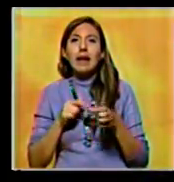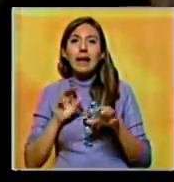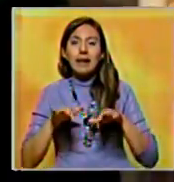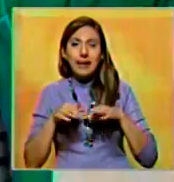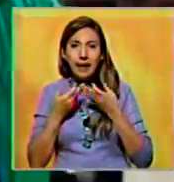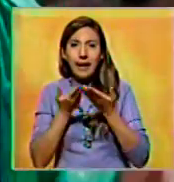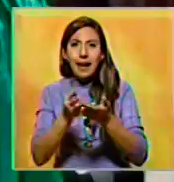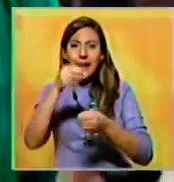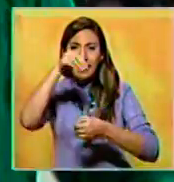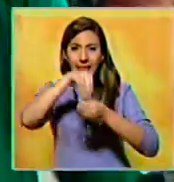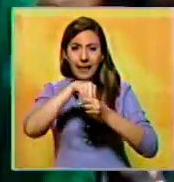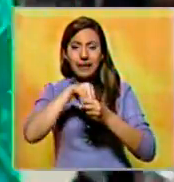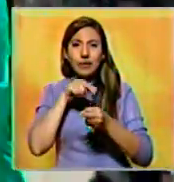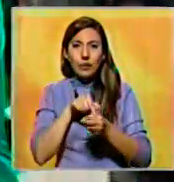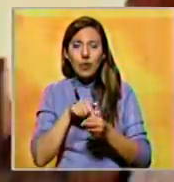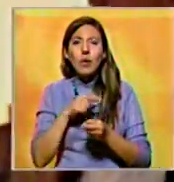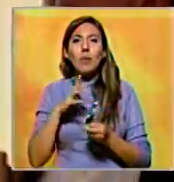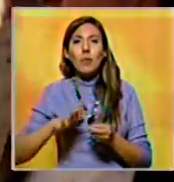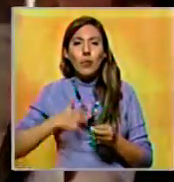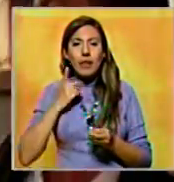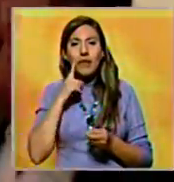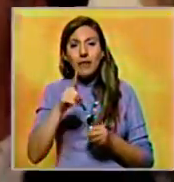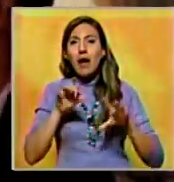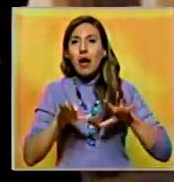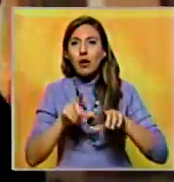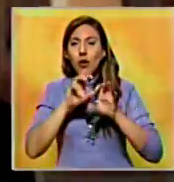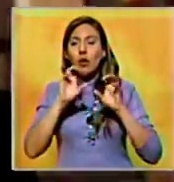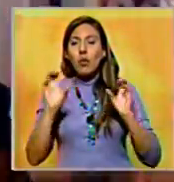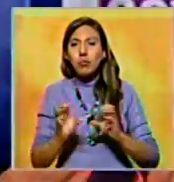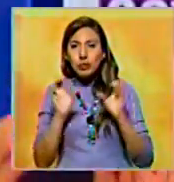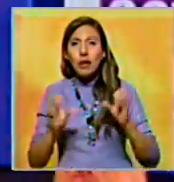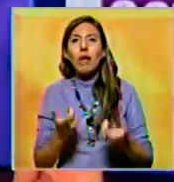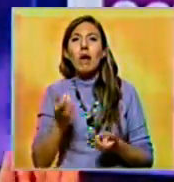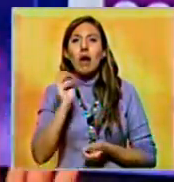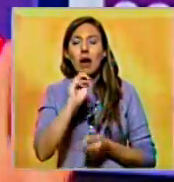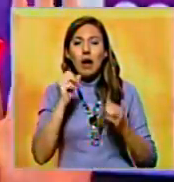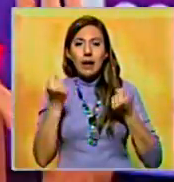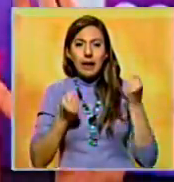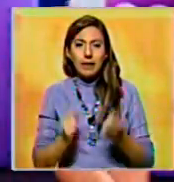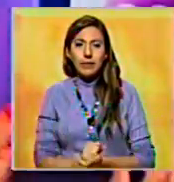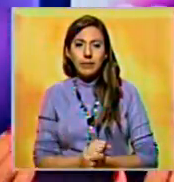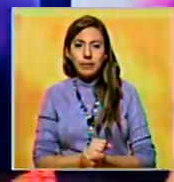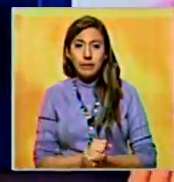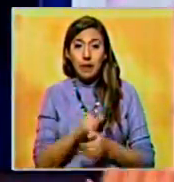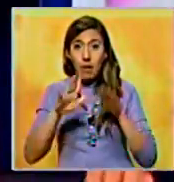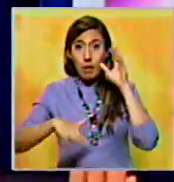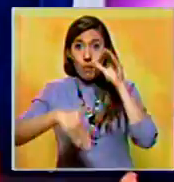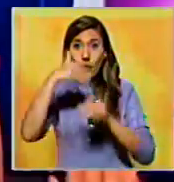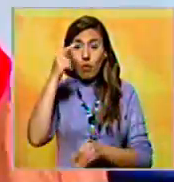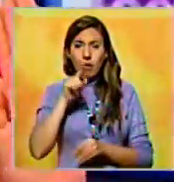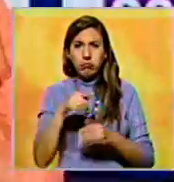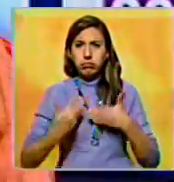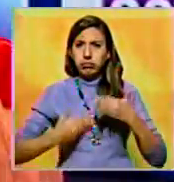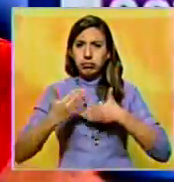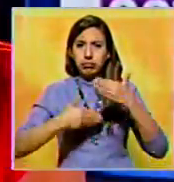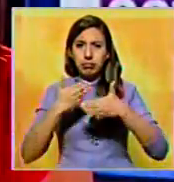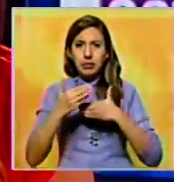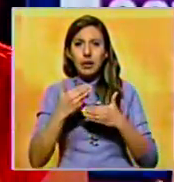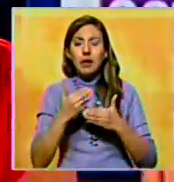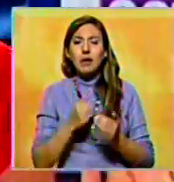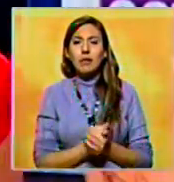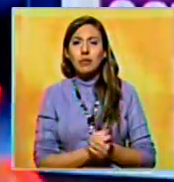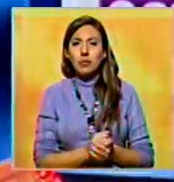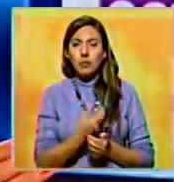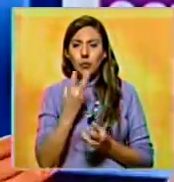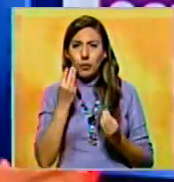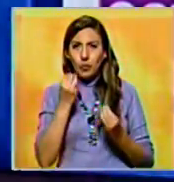del disco para que lo puedan ver en su computadora, en su carro. Realmente la moda te ha acompañado durante toda tu carrera, lo haces muy bien,